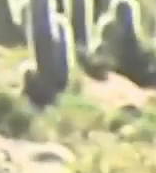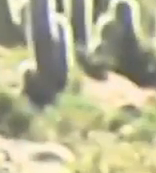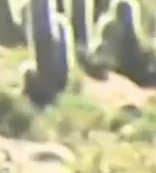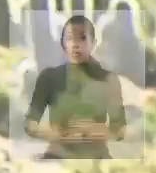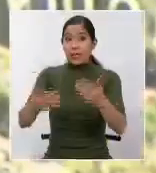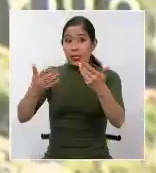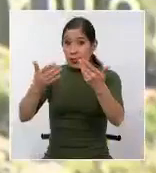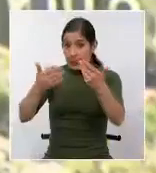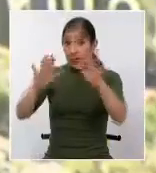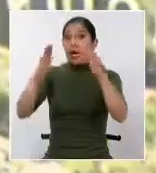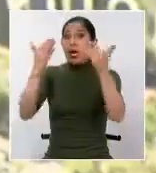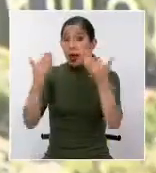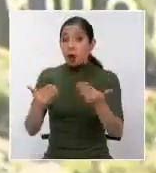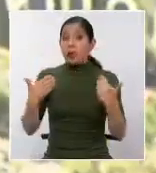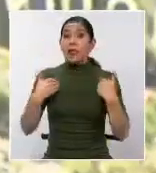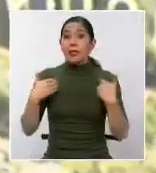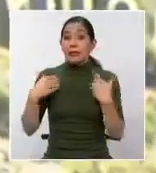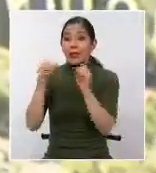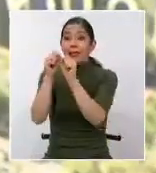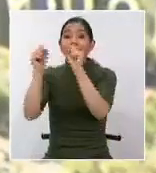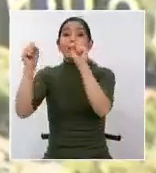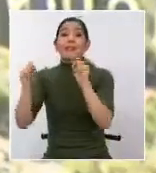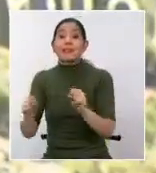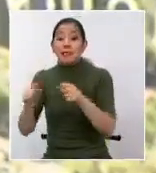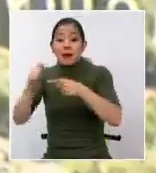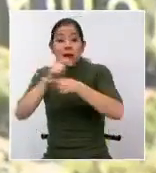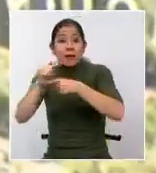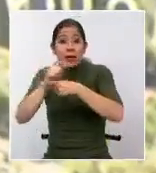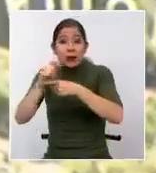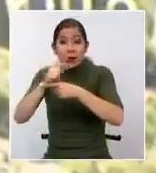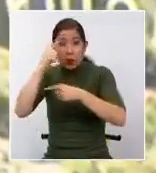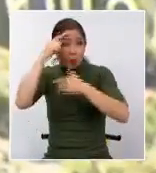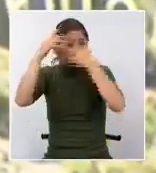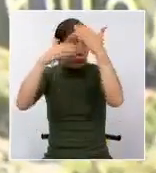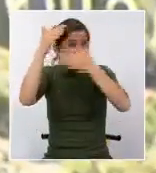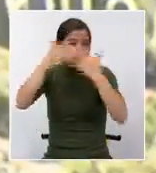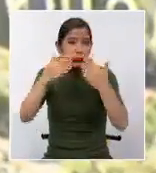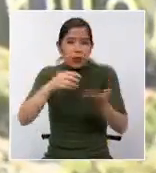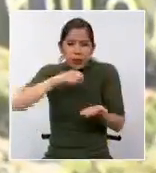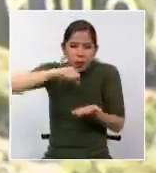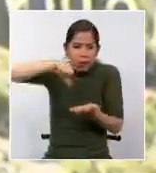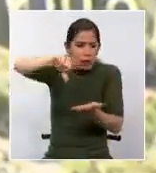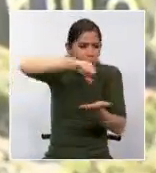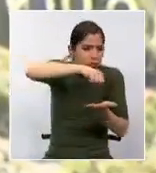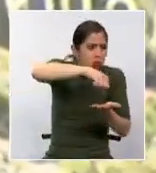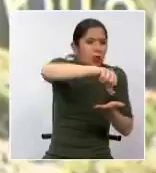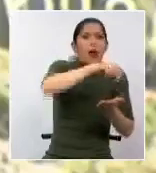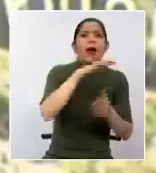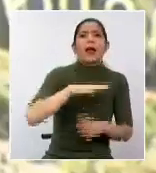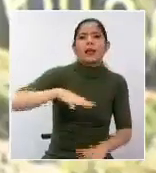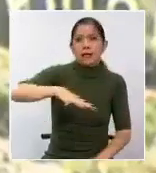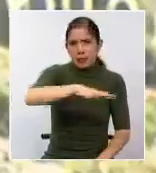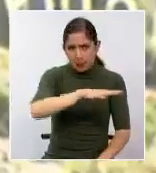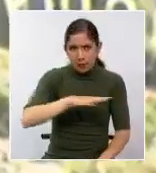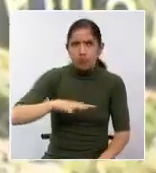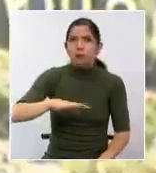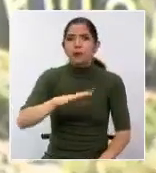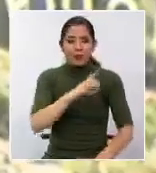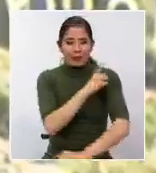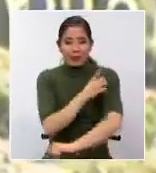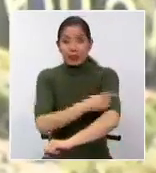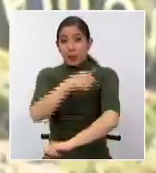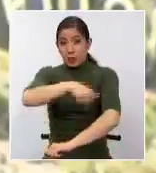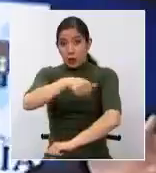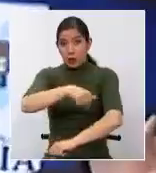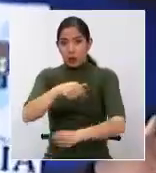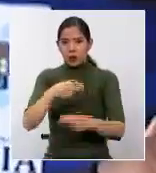Ya estamos con el sistema de microriego tecnificado parcelario aquí en el distrito Quebrada Honda de nuestro